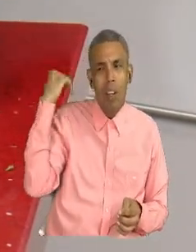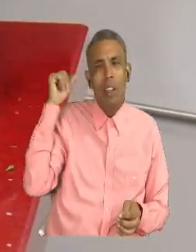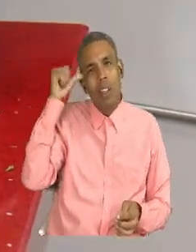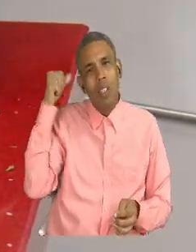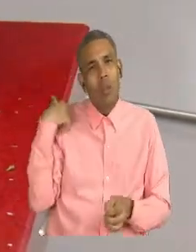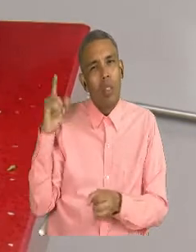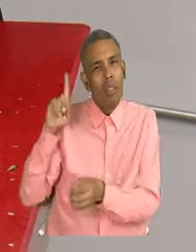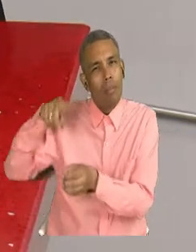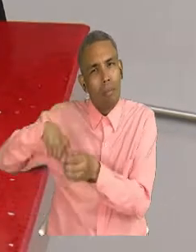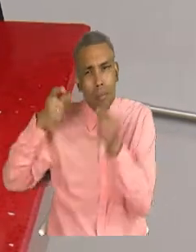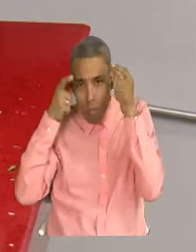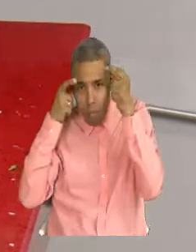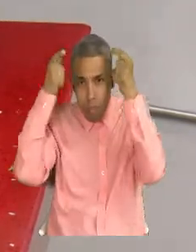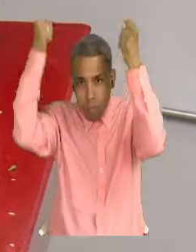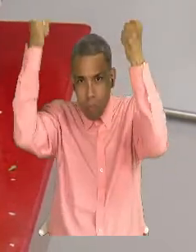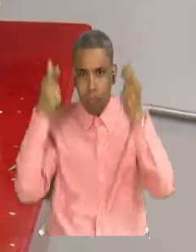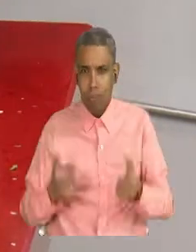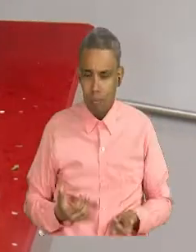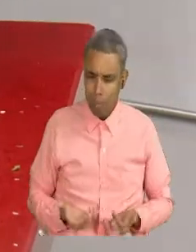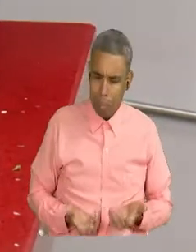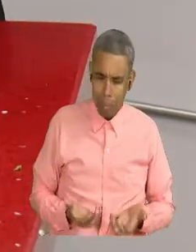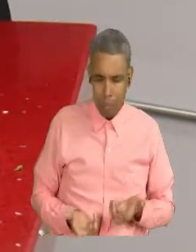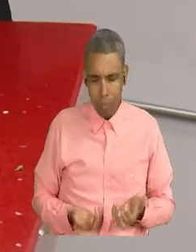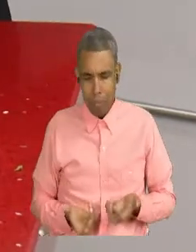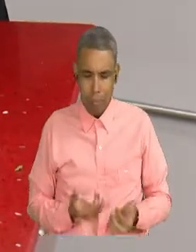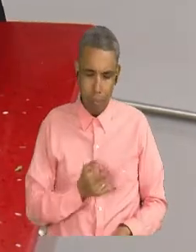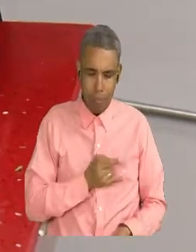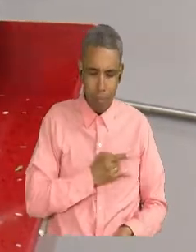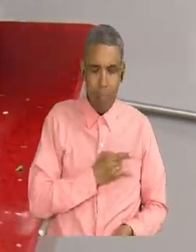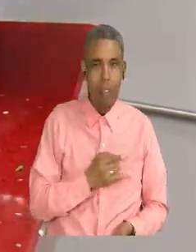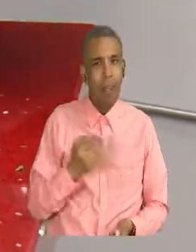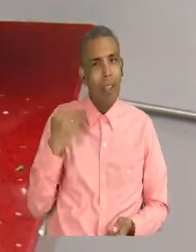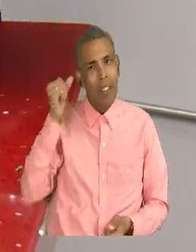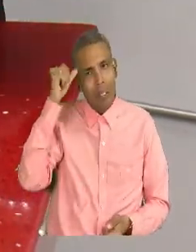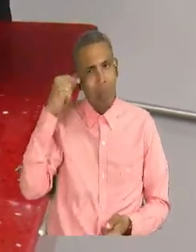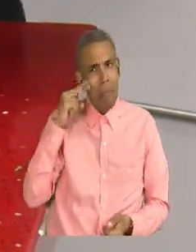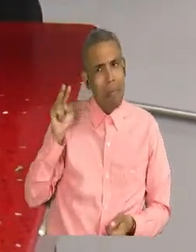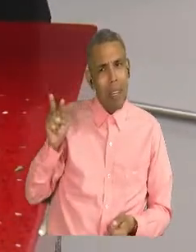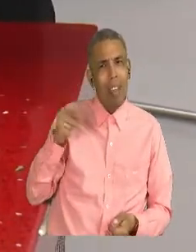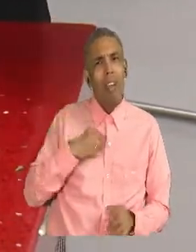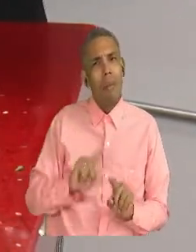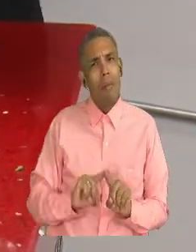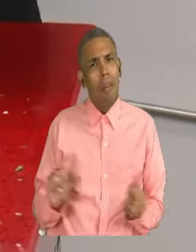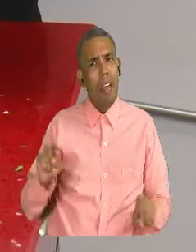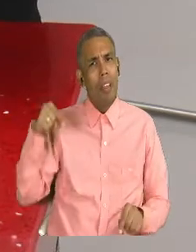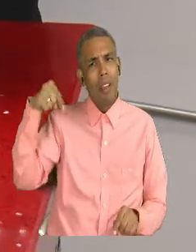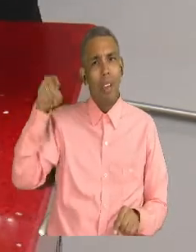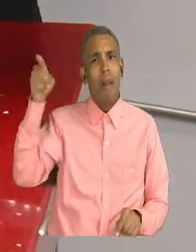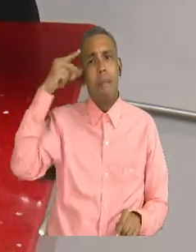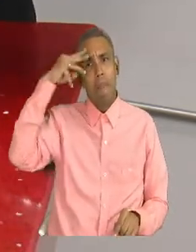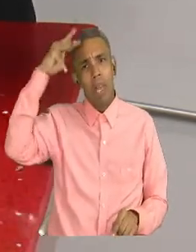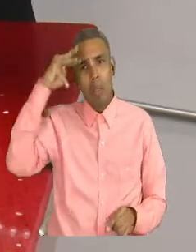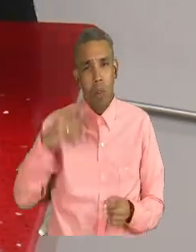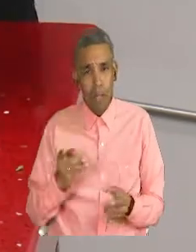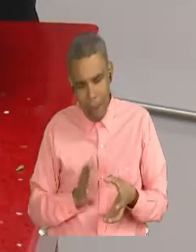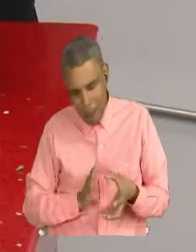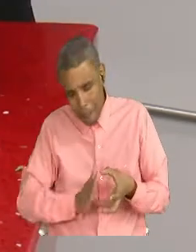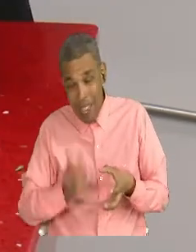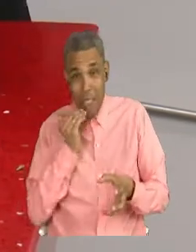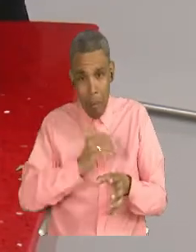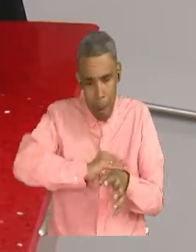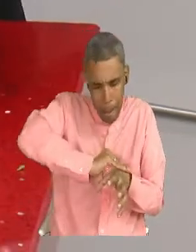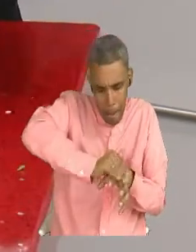también gastronomía. Este hombre está más preparado que un yogur. Sí, gracias a Dios el hotel Barranca Bermeja Plaza y el